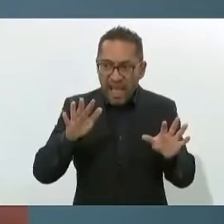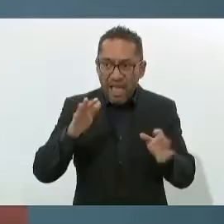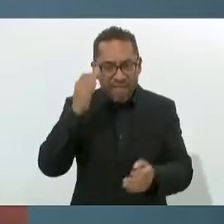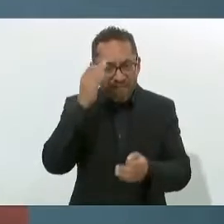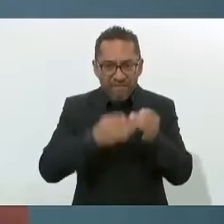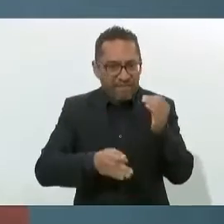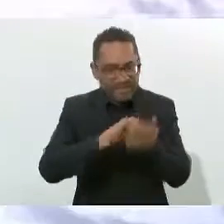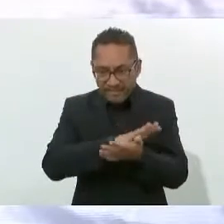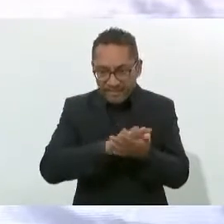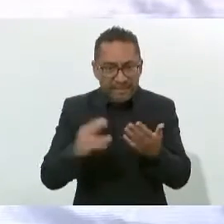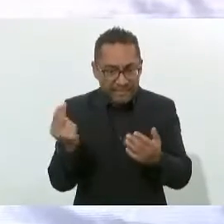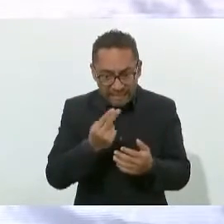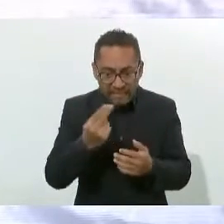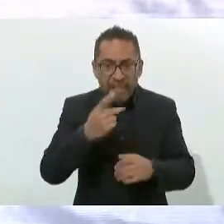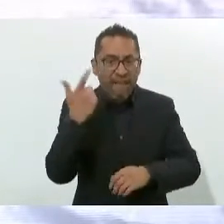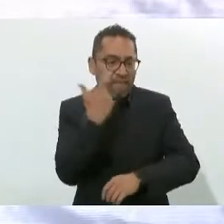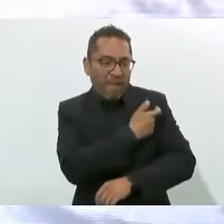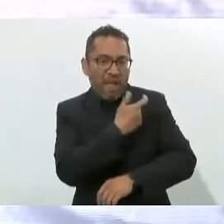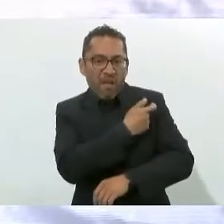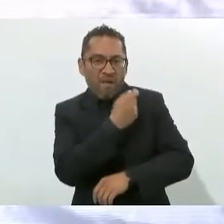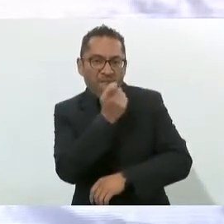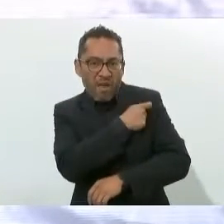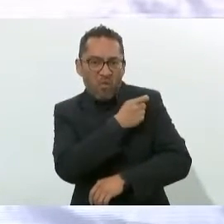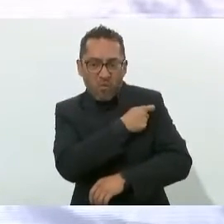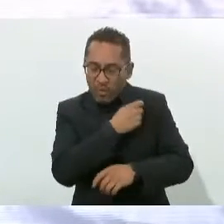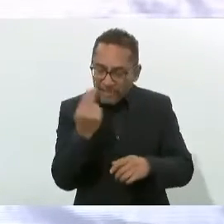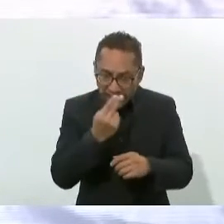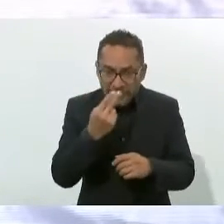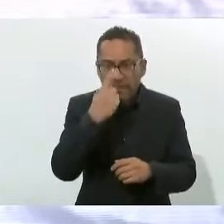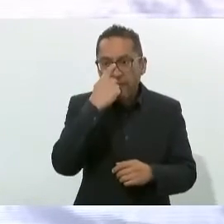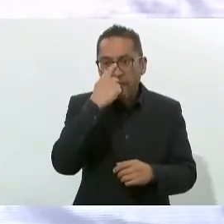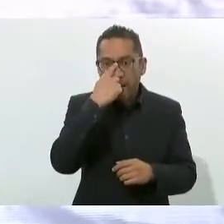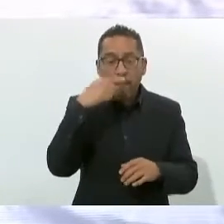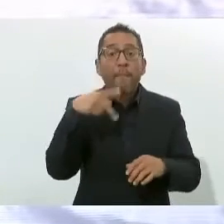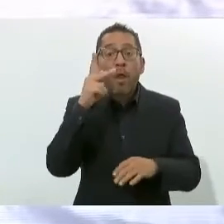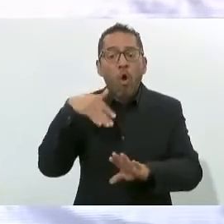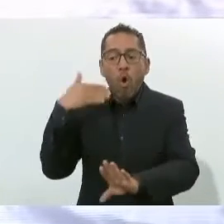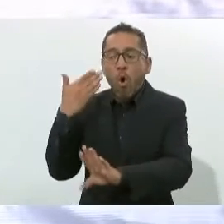de fabricar la vacuna contra la corrupción.